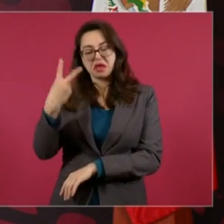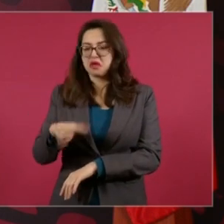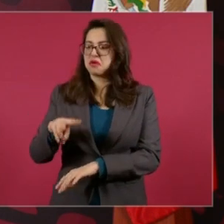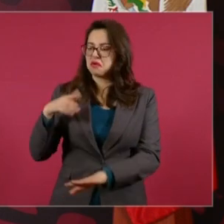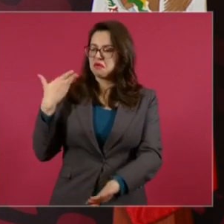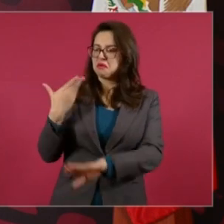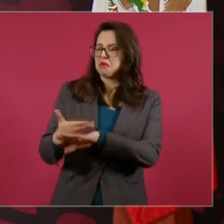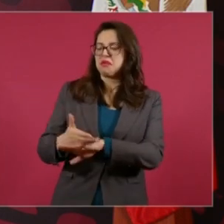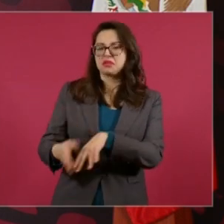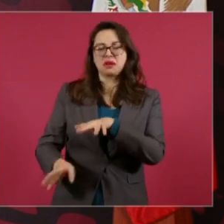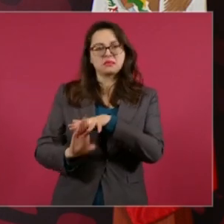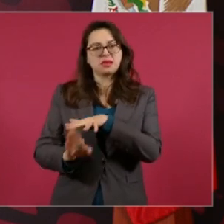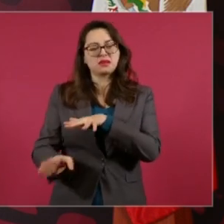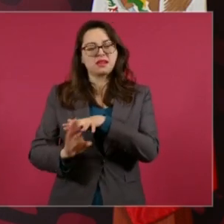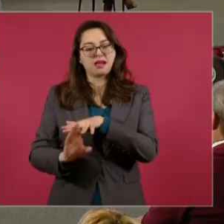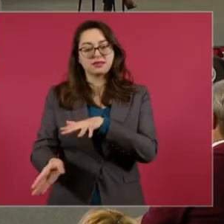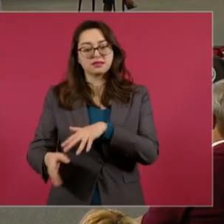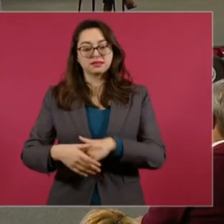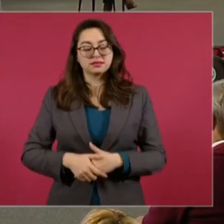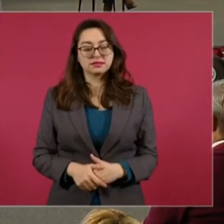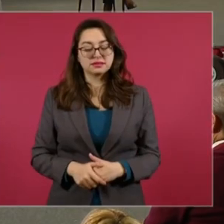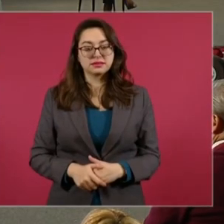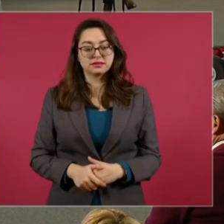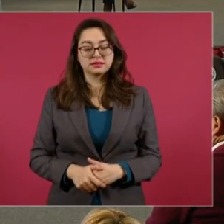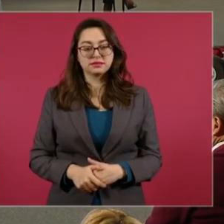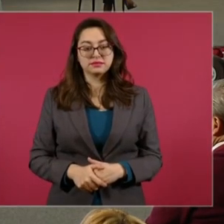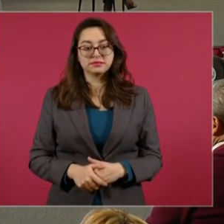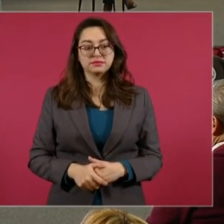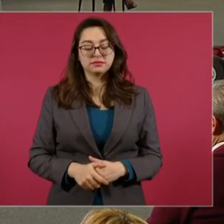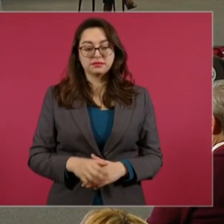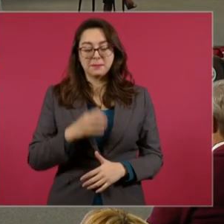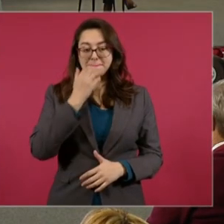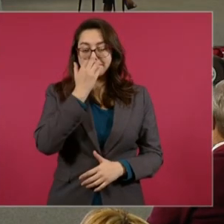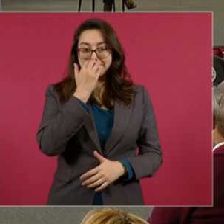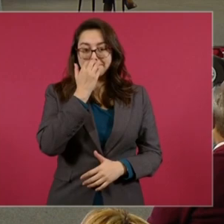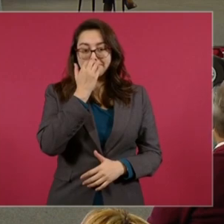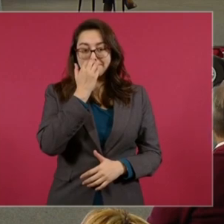mexicanos. ¿Por qué no pones de nuevo los puntos?